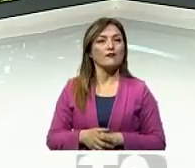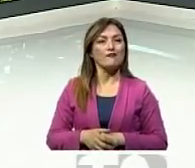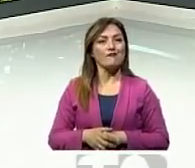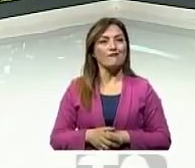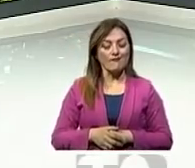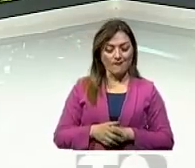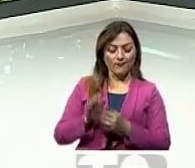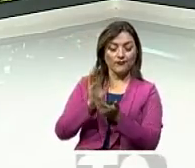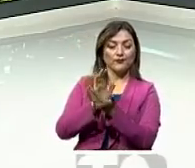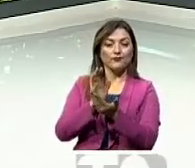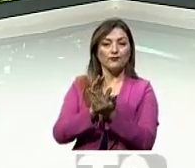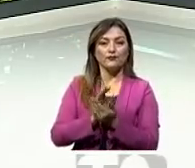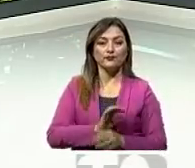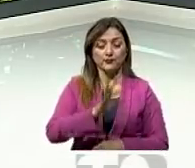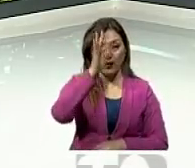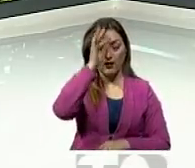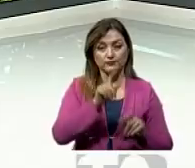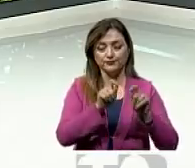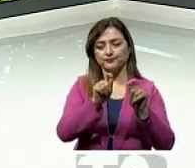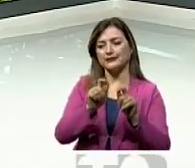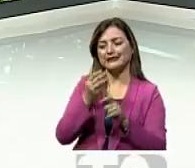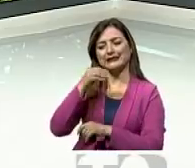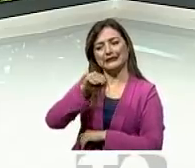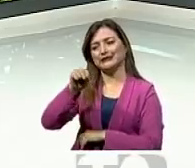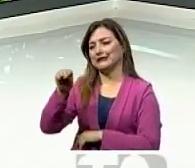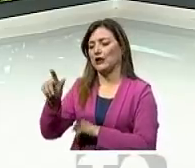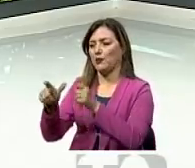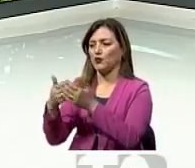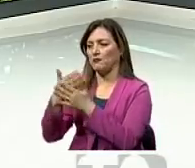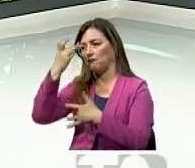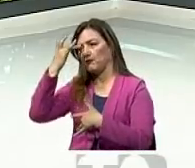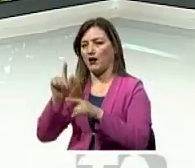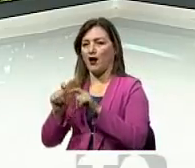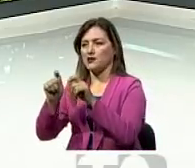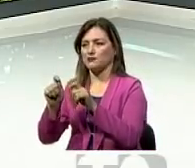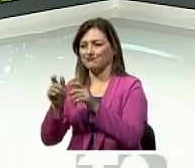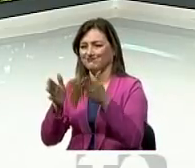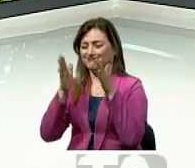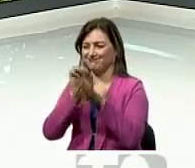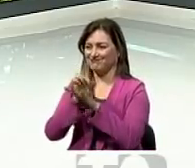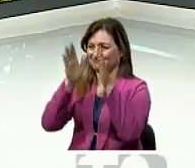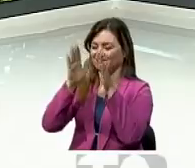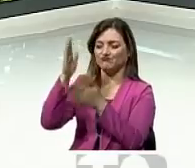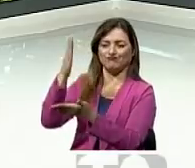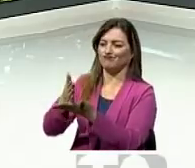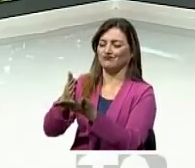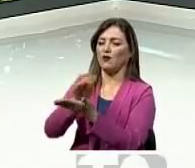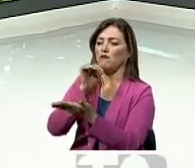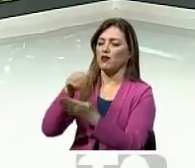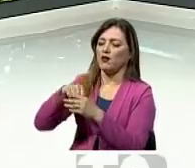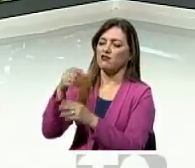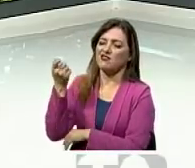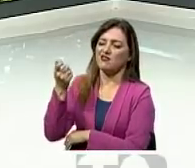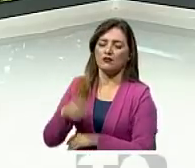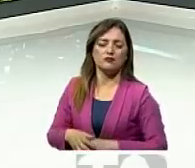ante la advertencia de Solca de suspender la atención para los nuevos usuarios por la falta de recursos. Esperan que la reunión prevista entre